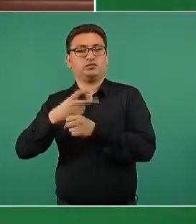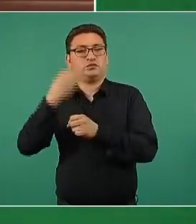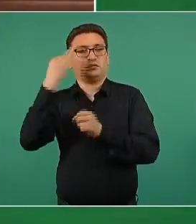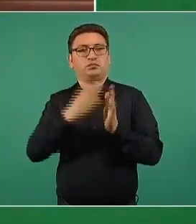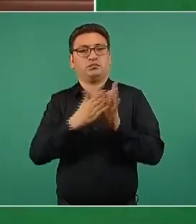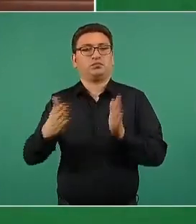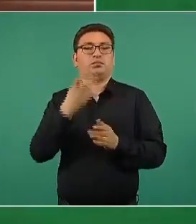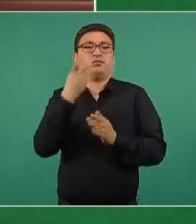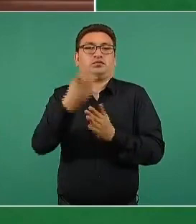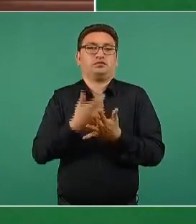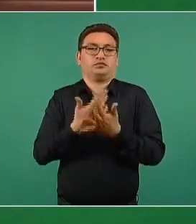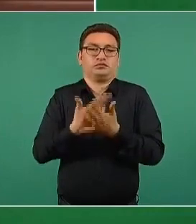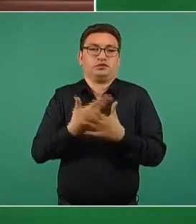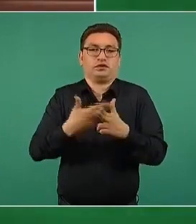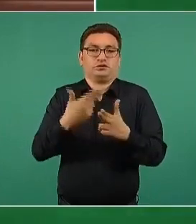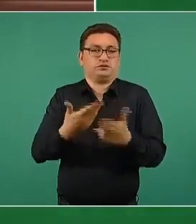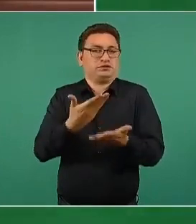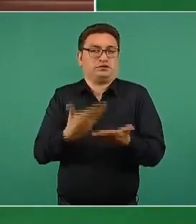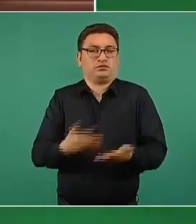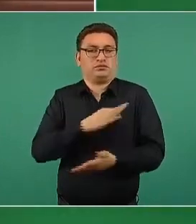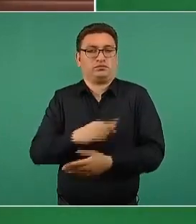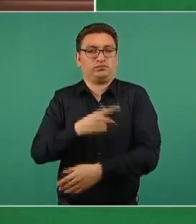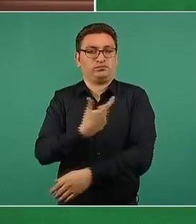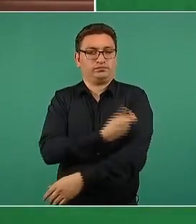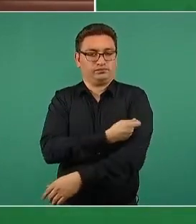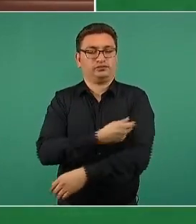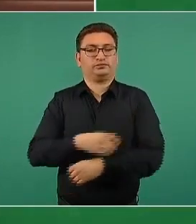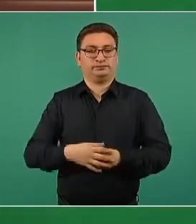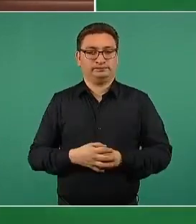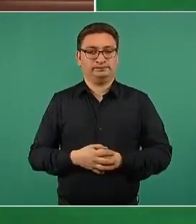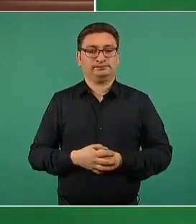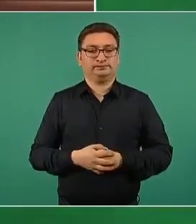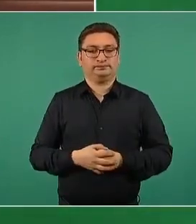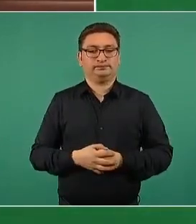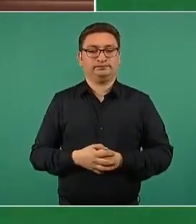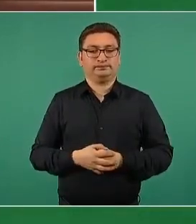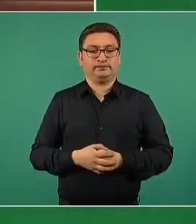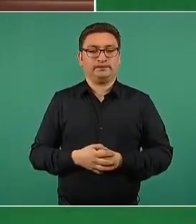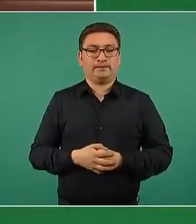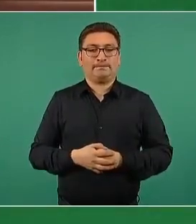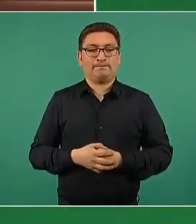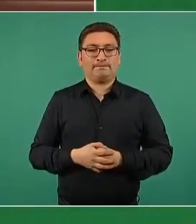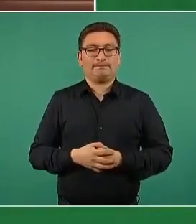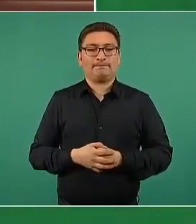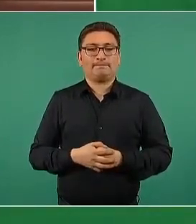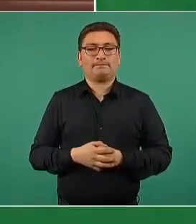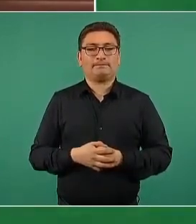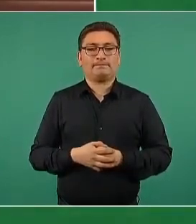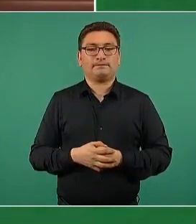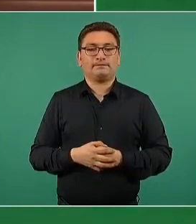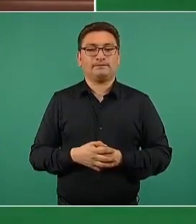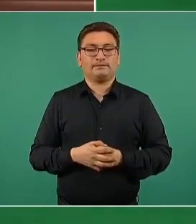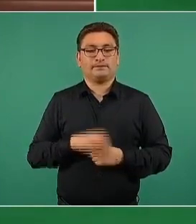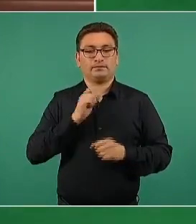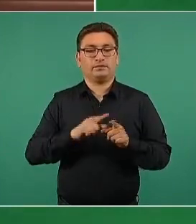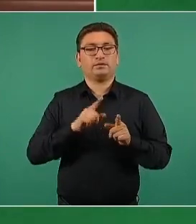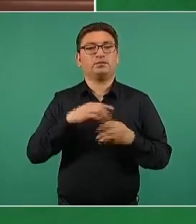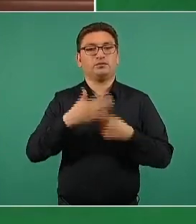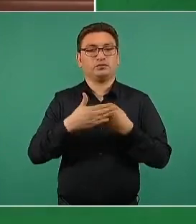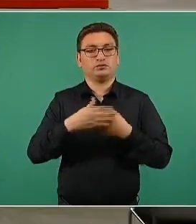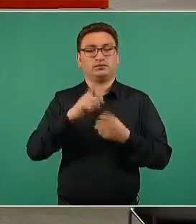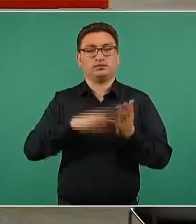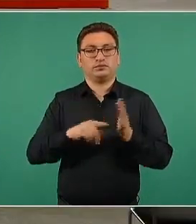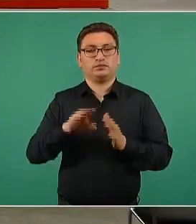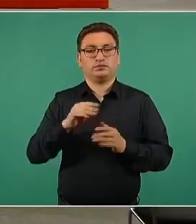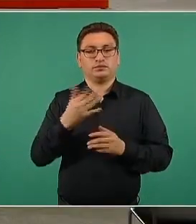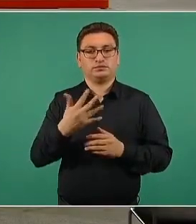eso hasta ahora era cuando era programada su segunda dosis. Pero también estaremos aplicando en 1,095 municipios